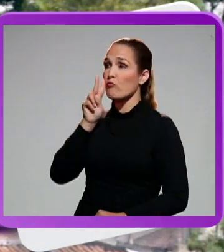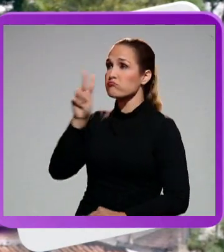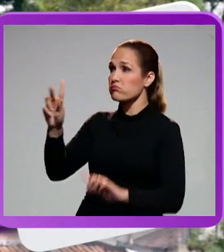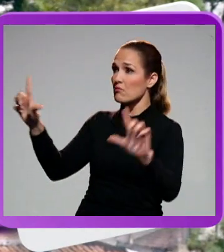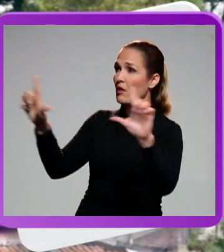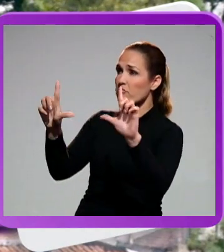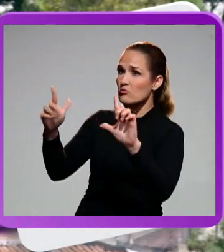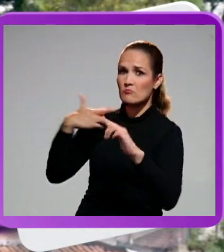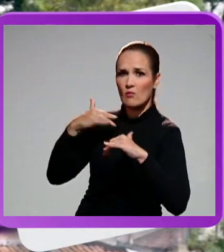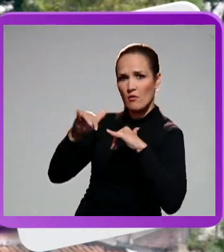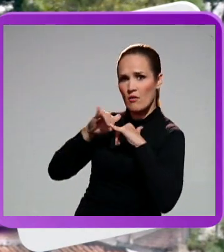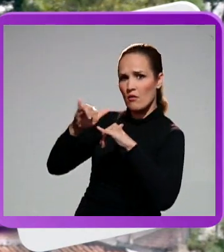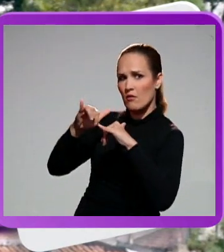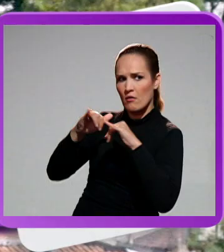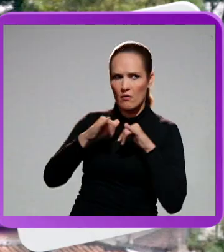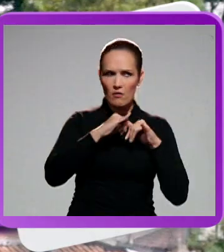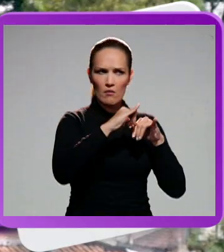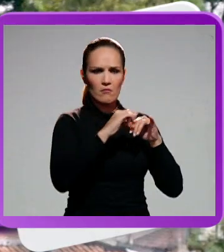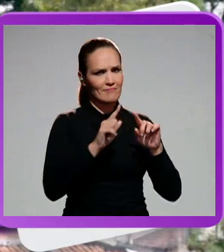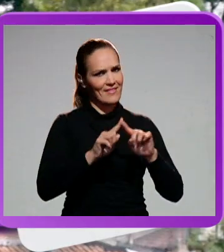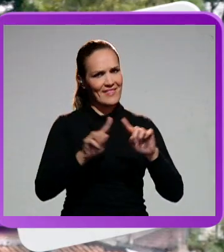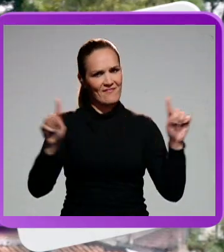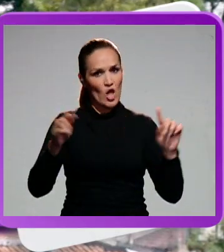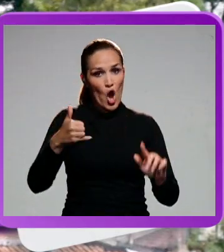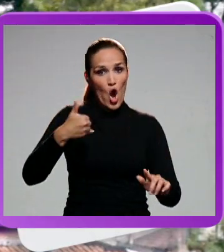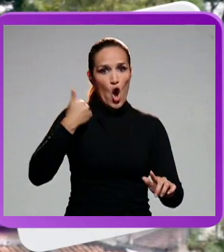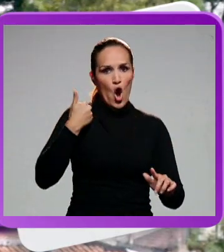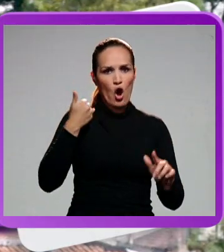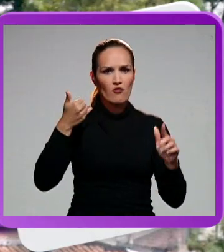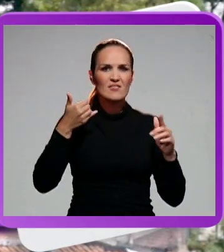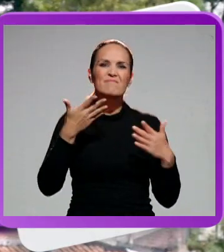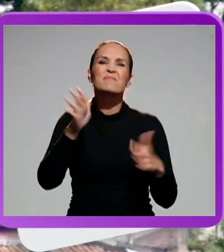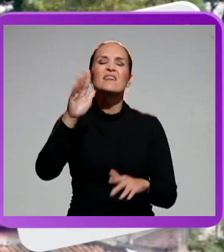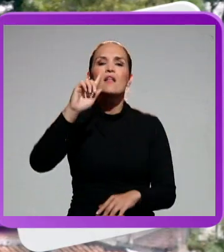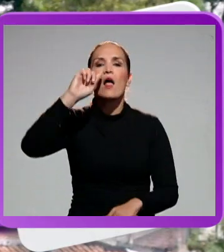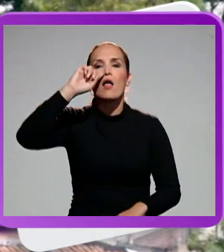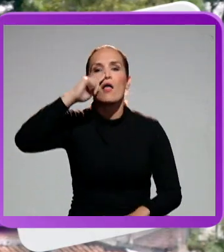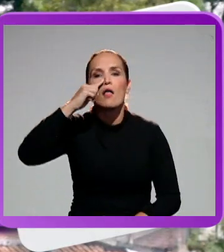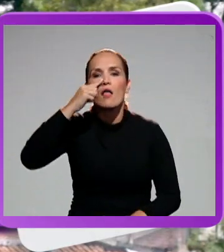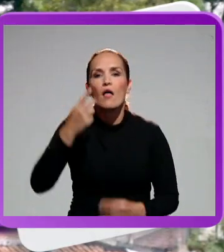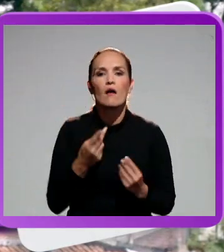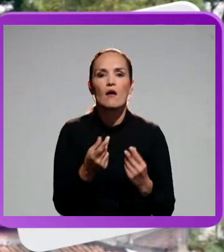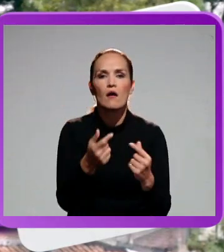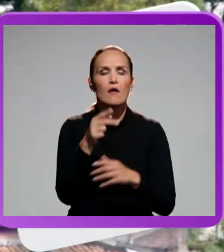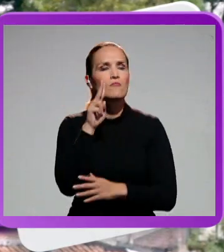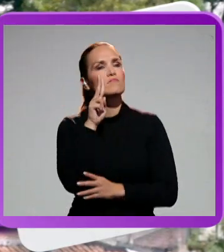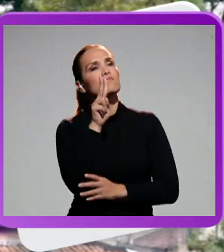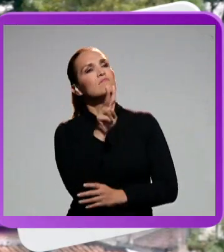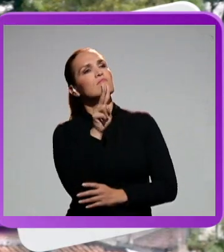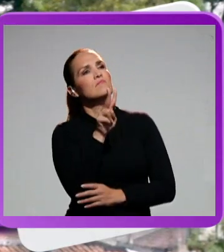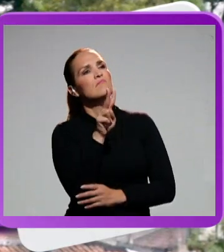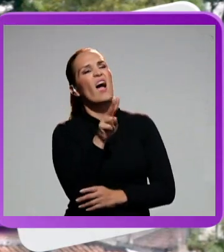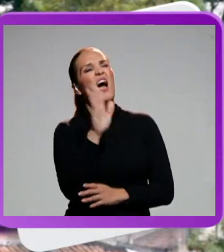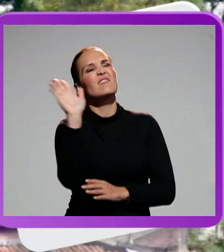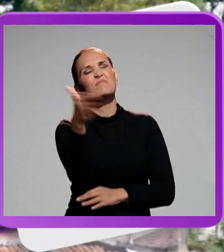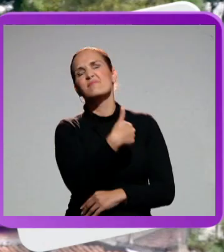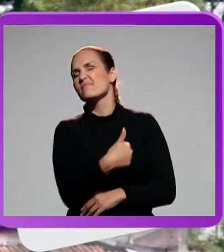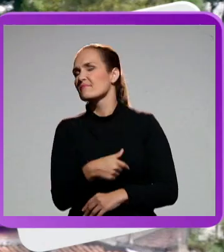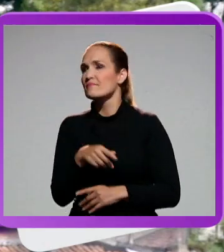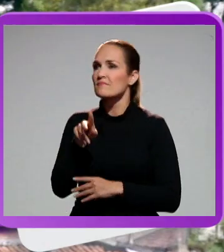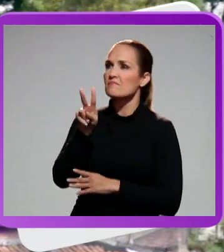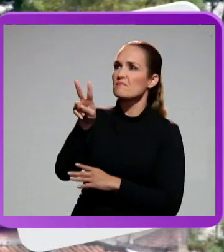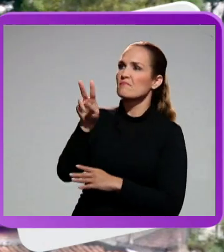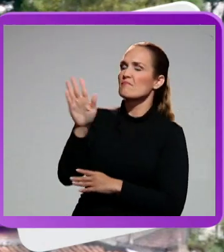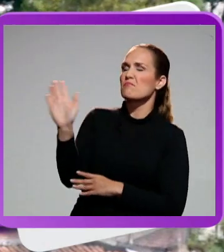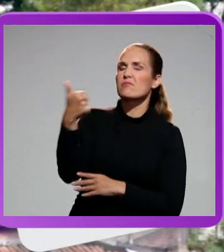televisión a como efectivamente lo ven ellos. Ellos, por ejemplo, se aburren muy rápido de los contenidos. Entonces ellos van cambiando rápidamente